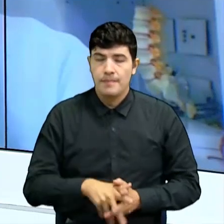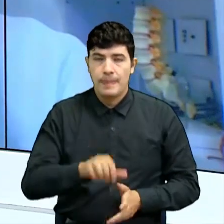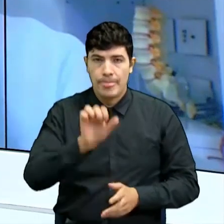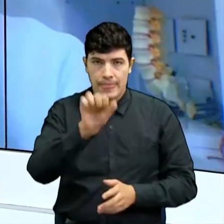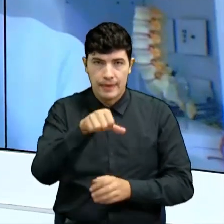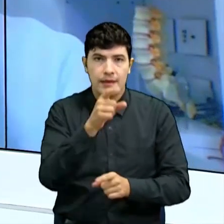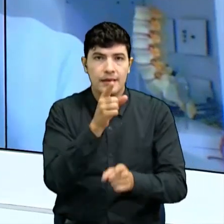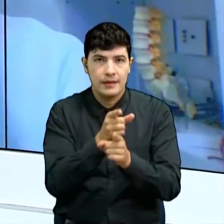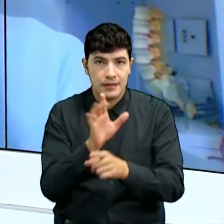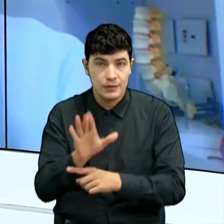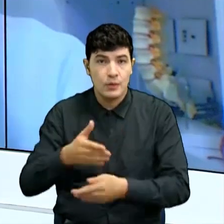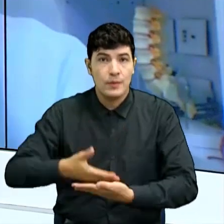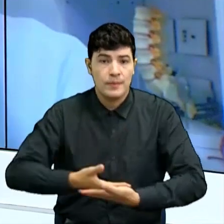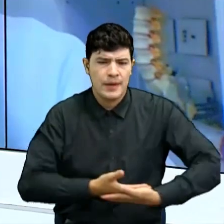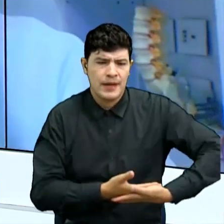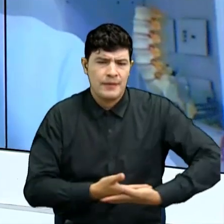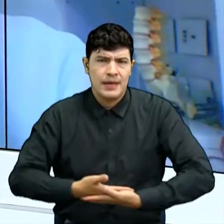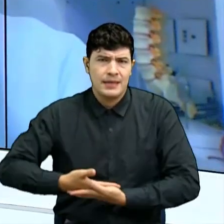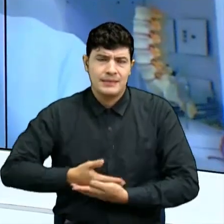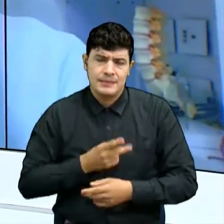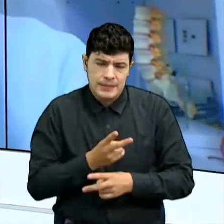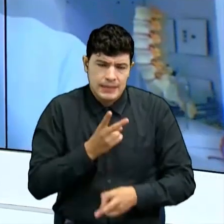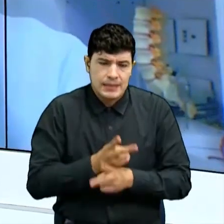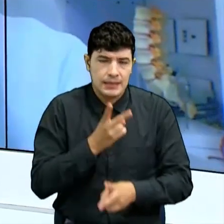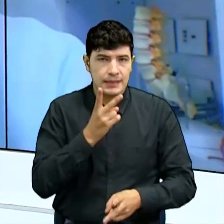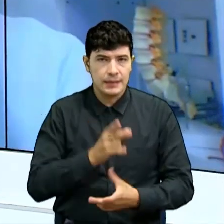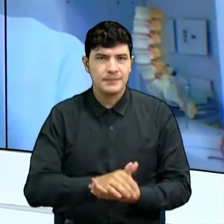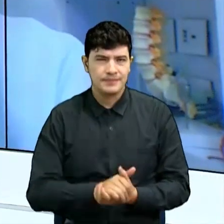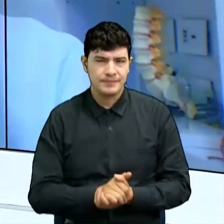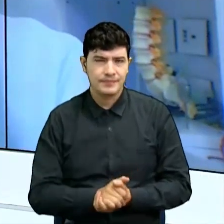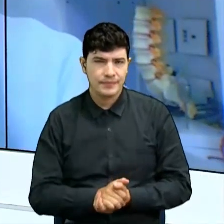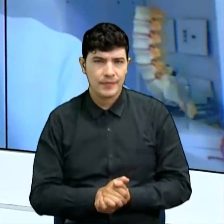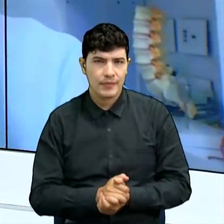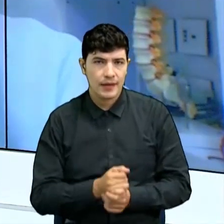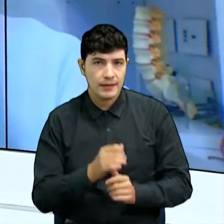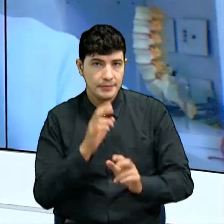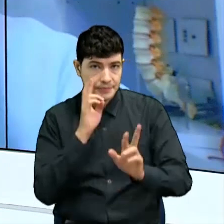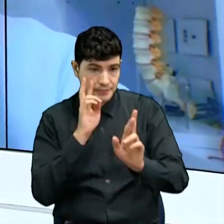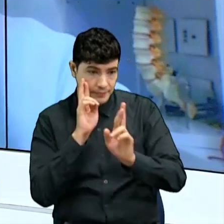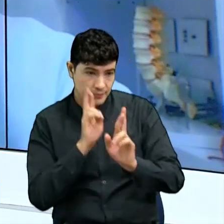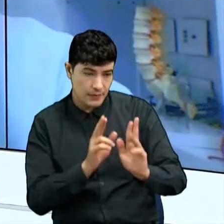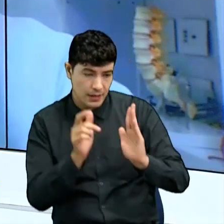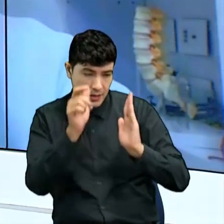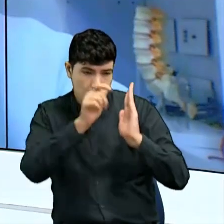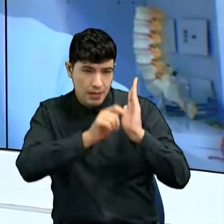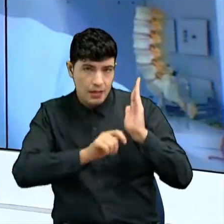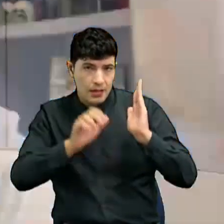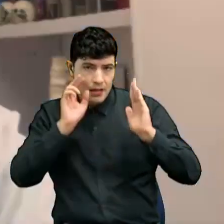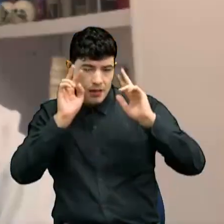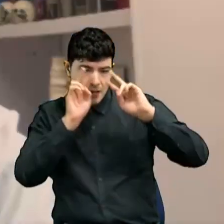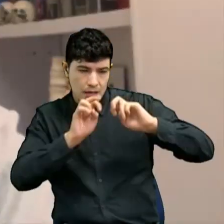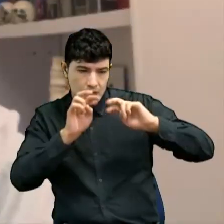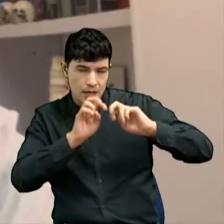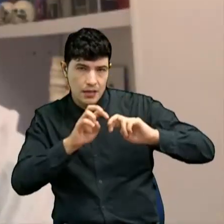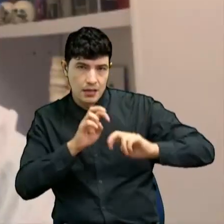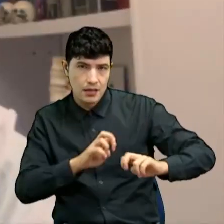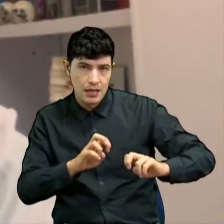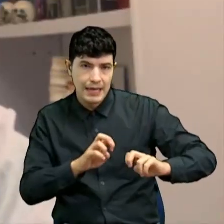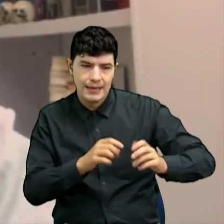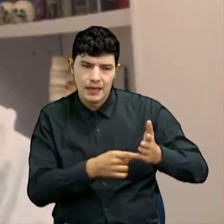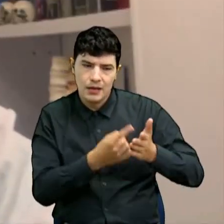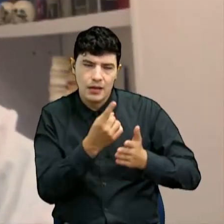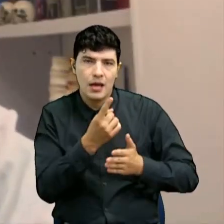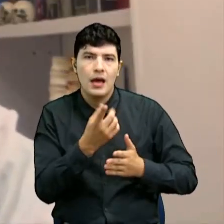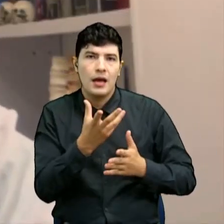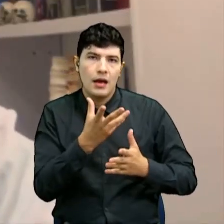Sí, estos pacientes yo prefiero, cuando se diagnostican por diagnóstico de ultrasonido, es decir, ecografías, operarlos dentro del